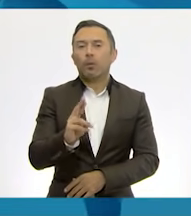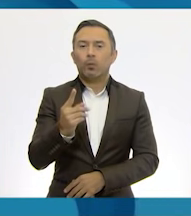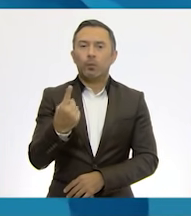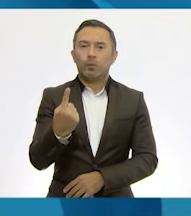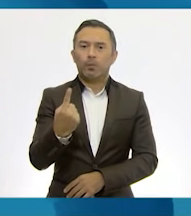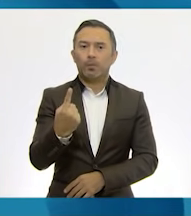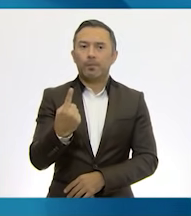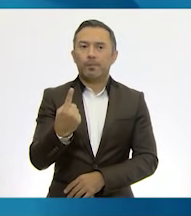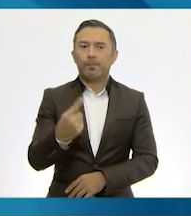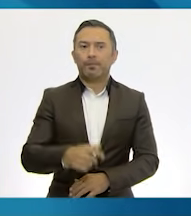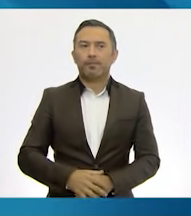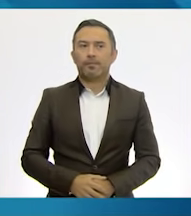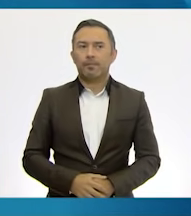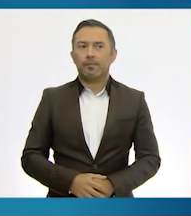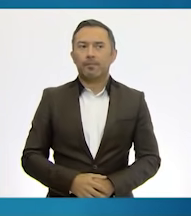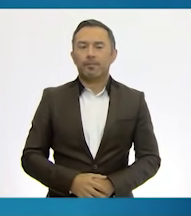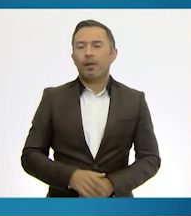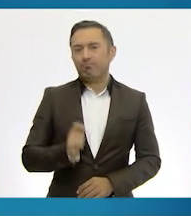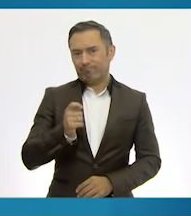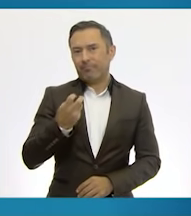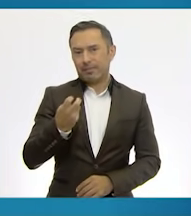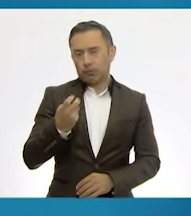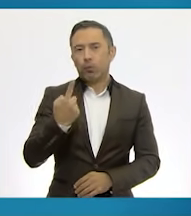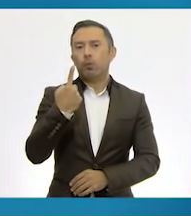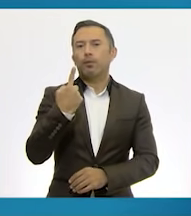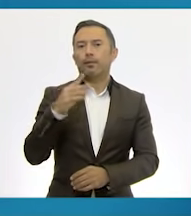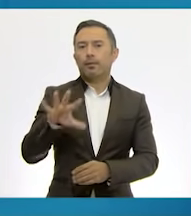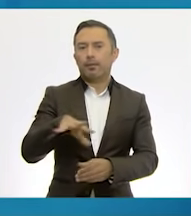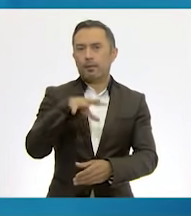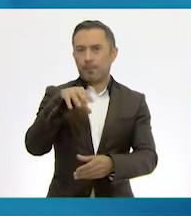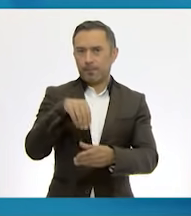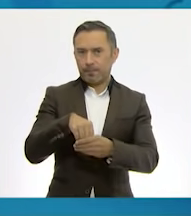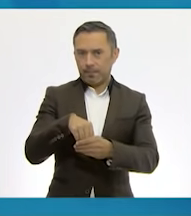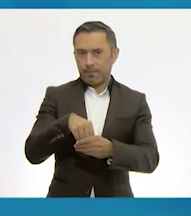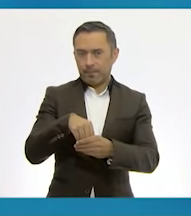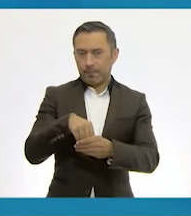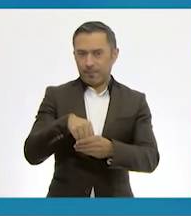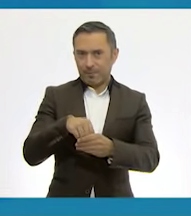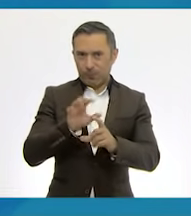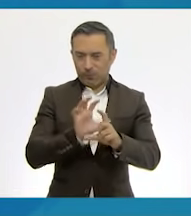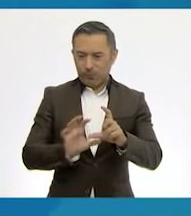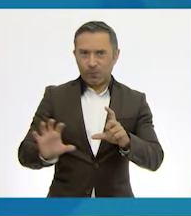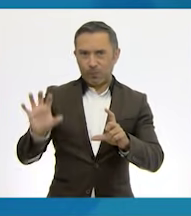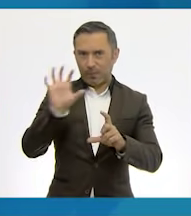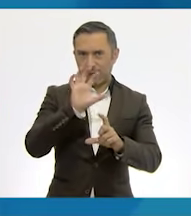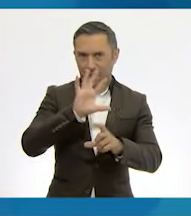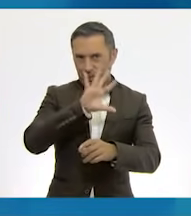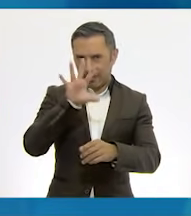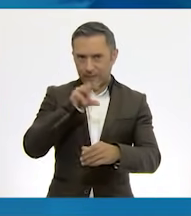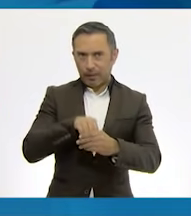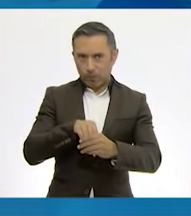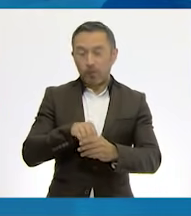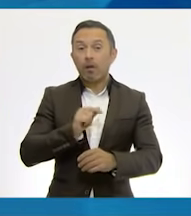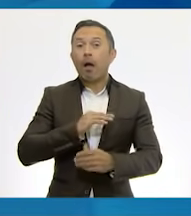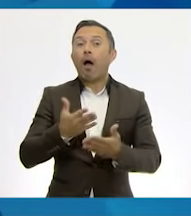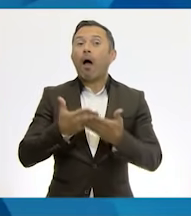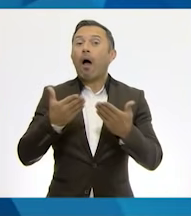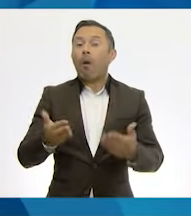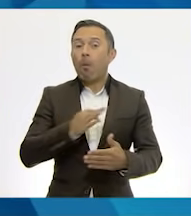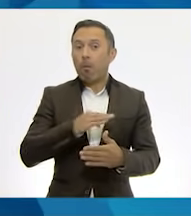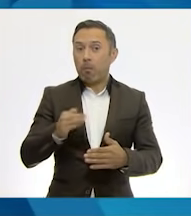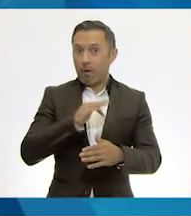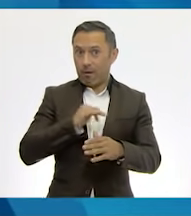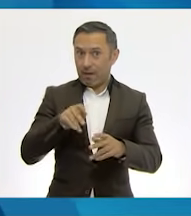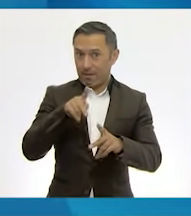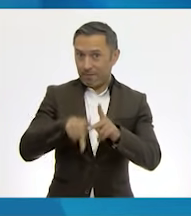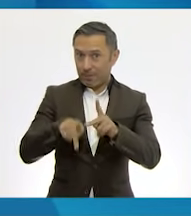Y de ahí sale que es un entero. Ahora que tenemos este concepto y esta visualización de cómo representamos las fracciones en